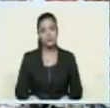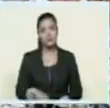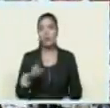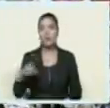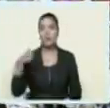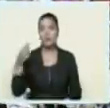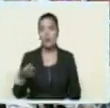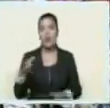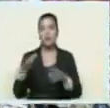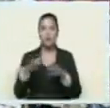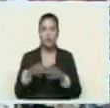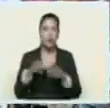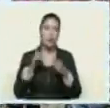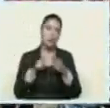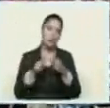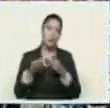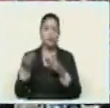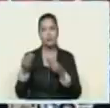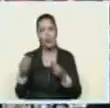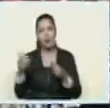después vino el grupo